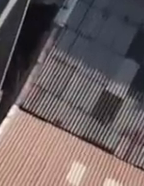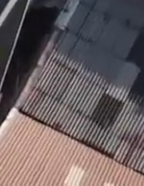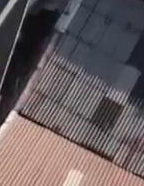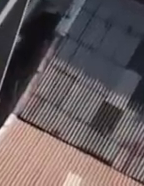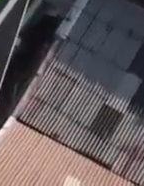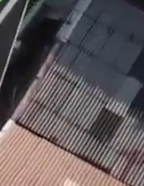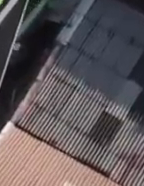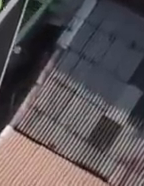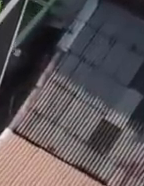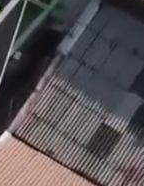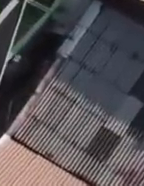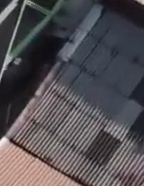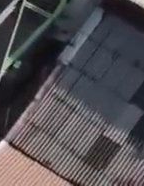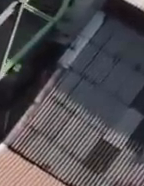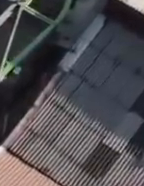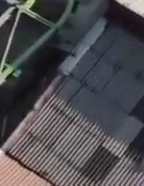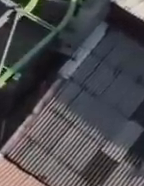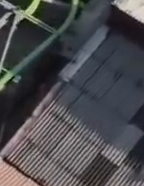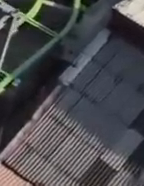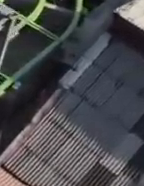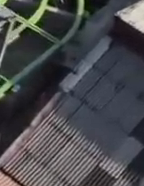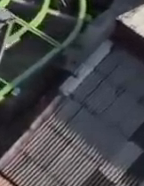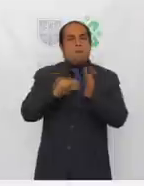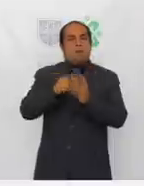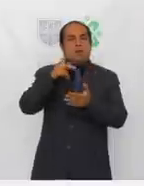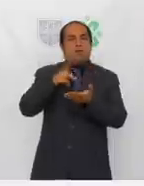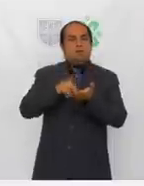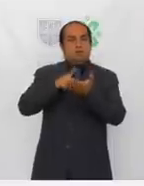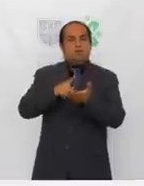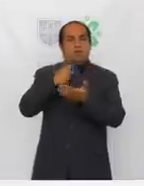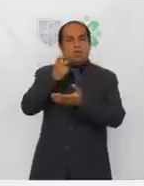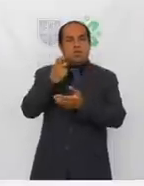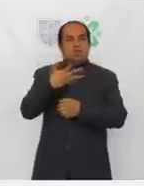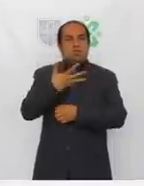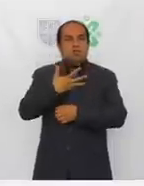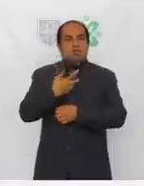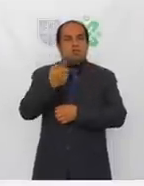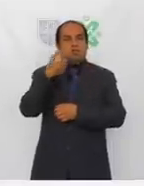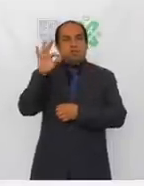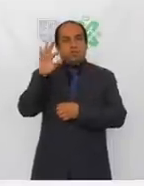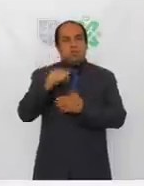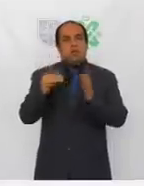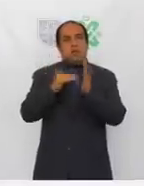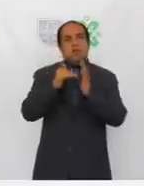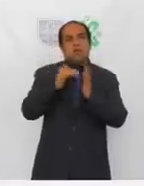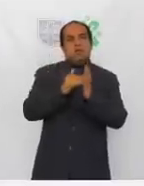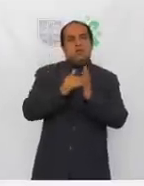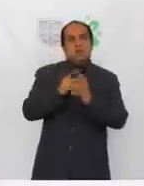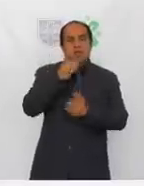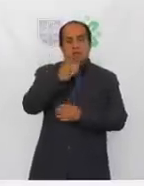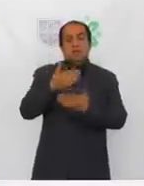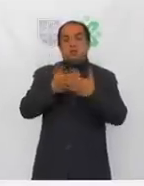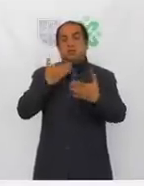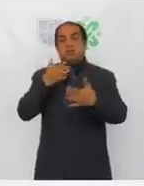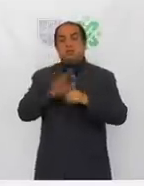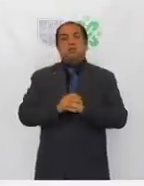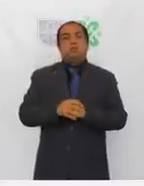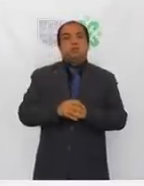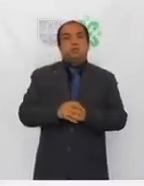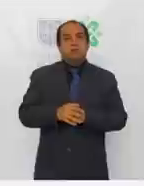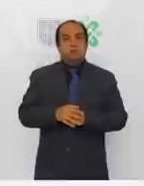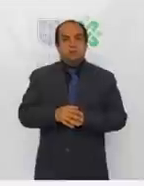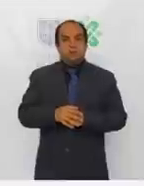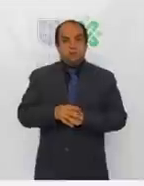toneladas, pero estas 60 toneladas de productos reciclables son los 40 millones que mencionaba previamente